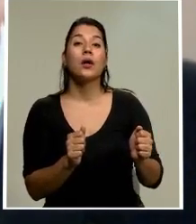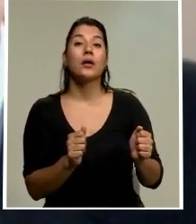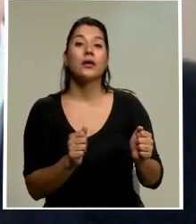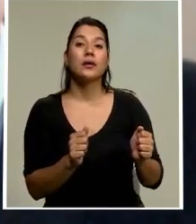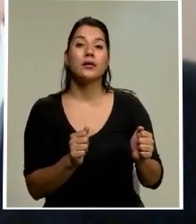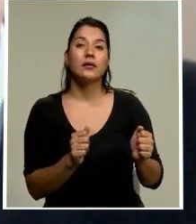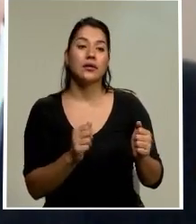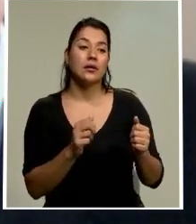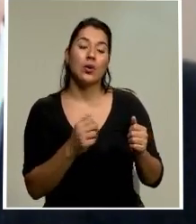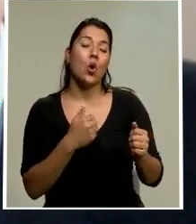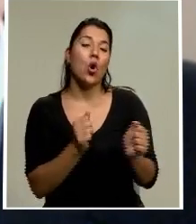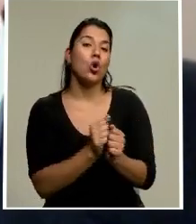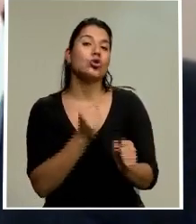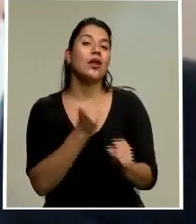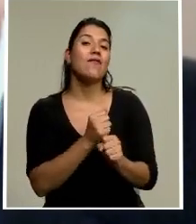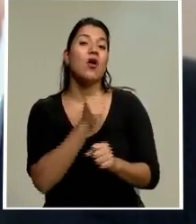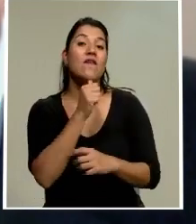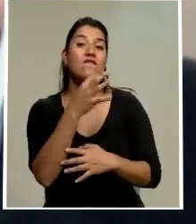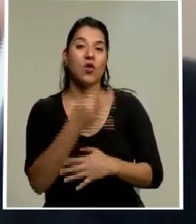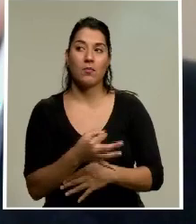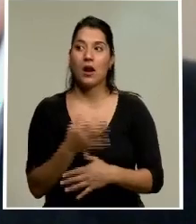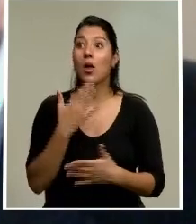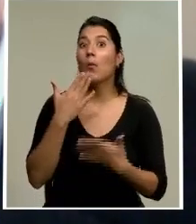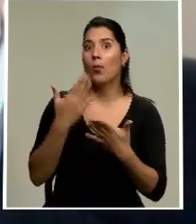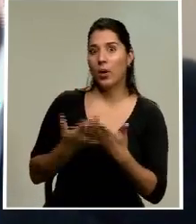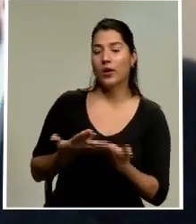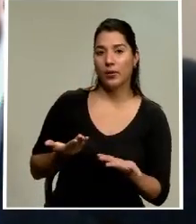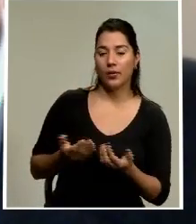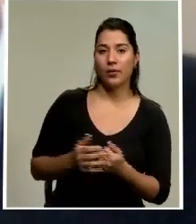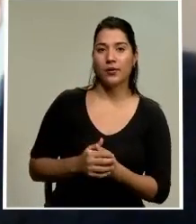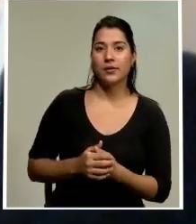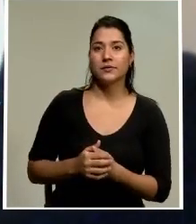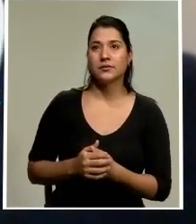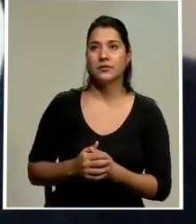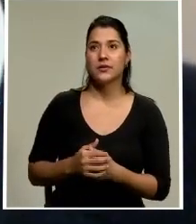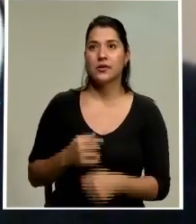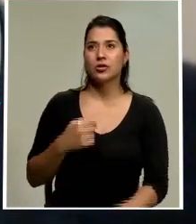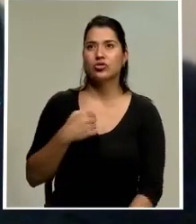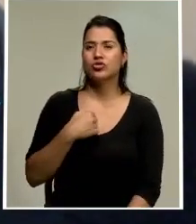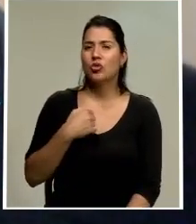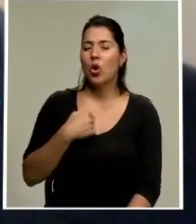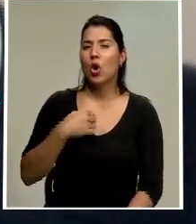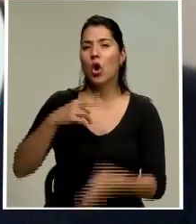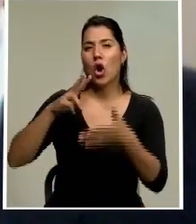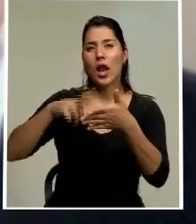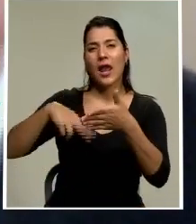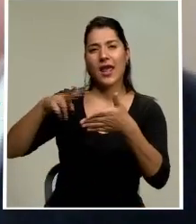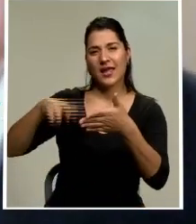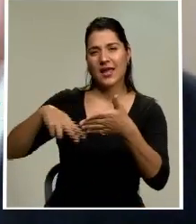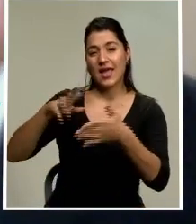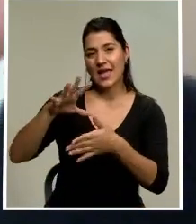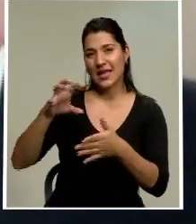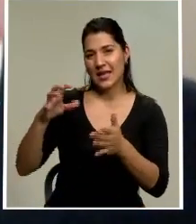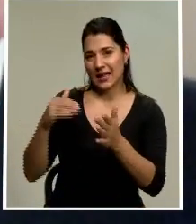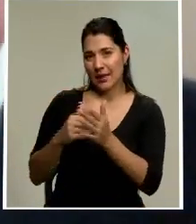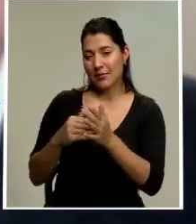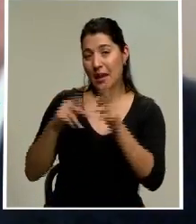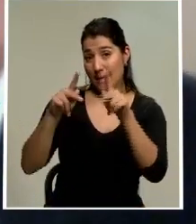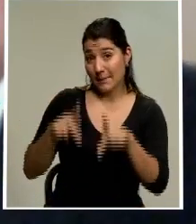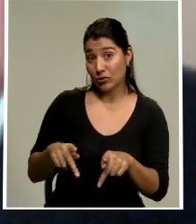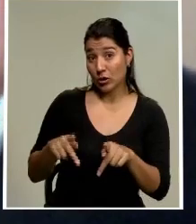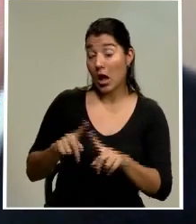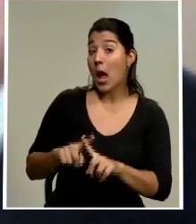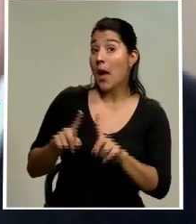del sistema. Imagínense, sí, bueno, yo he leído datos de 500.000 personas alrededor,